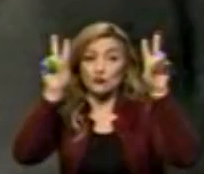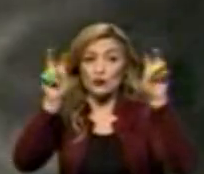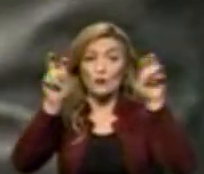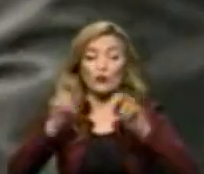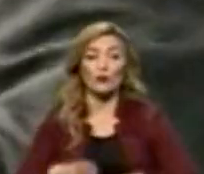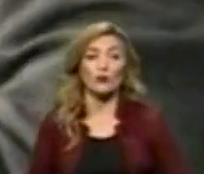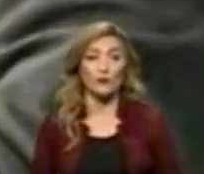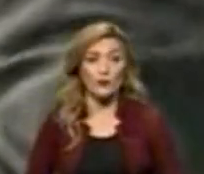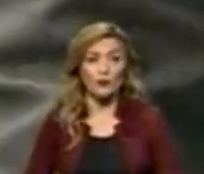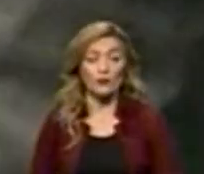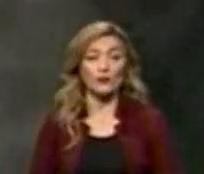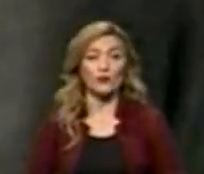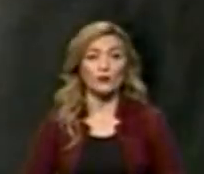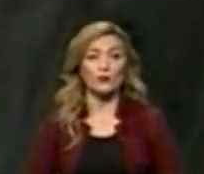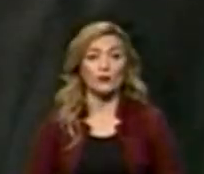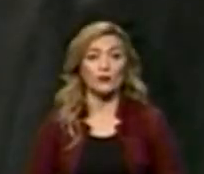quito- freddy paredes 24 horas